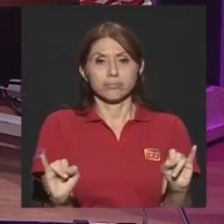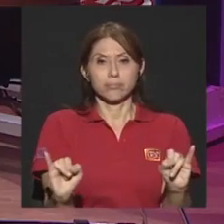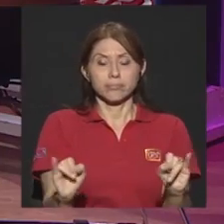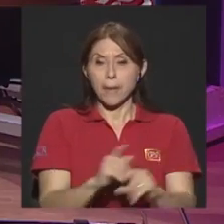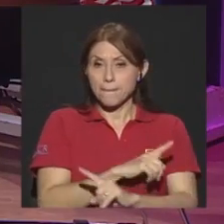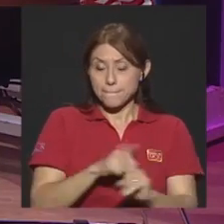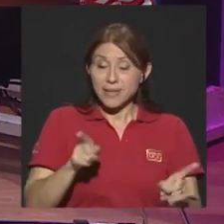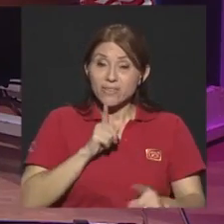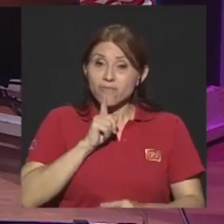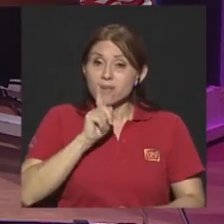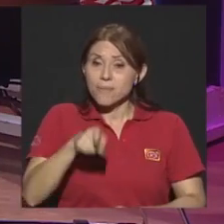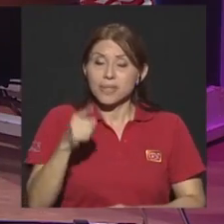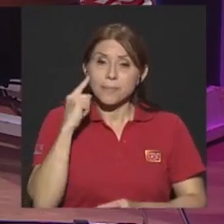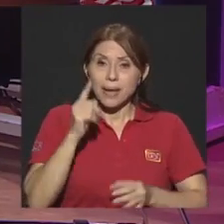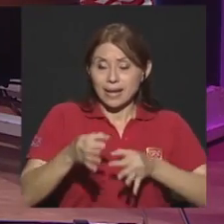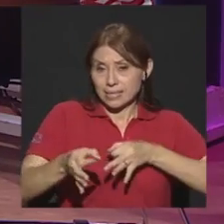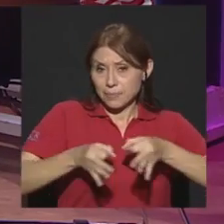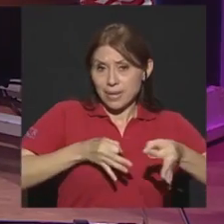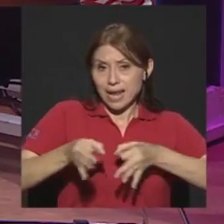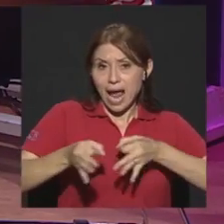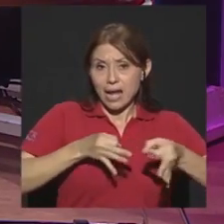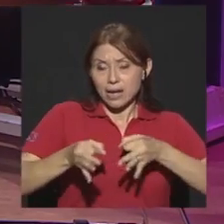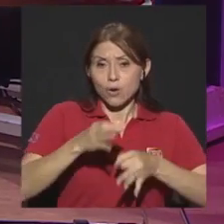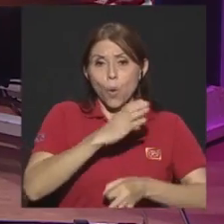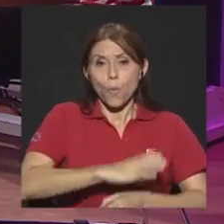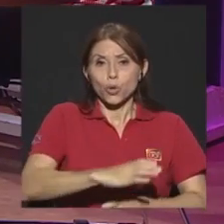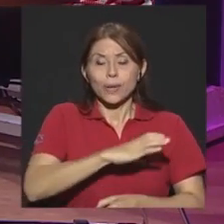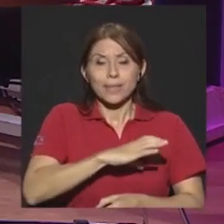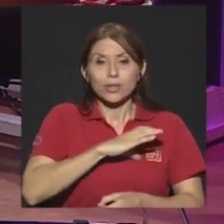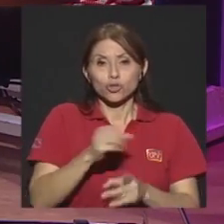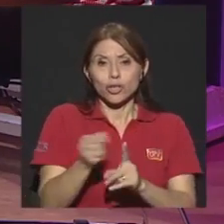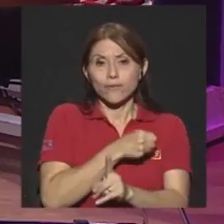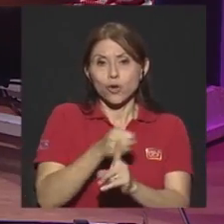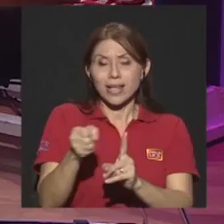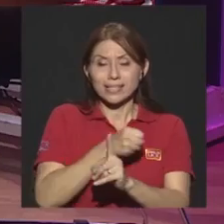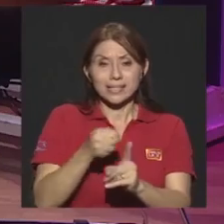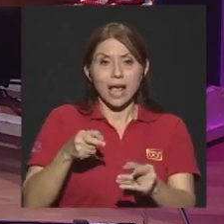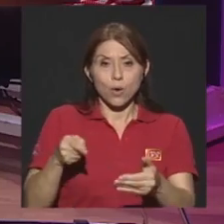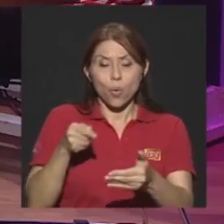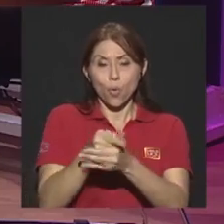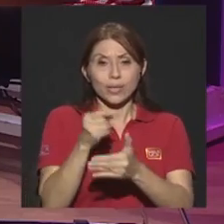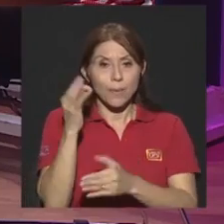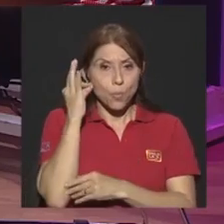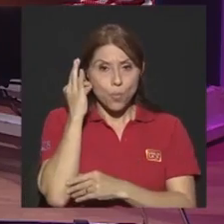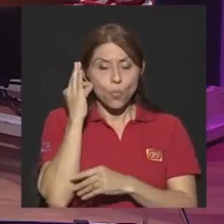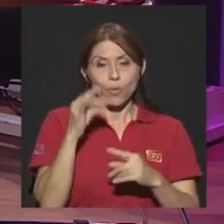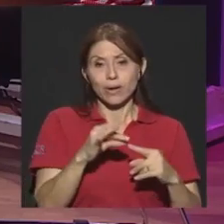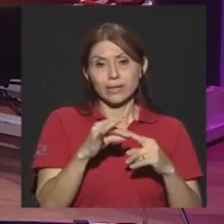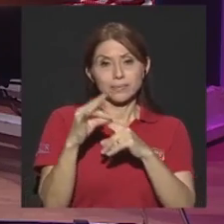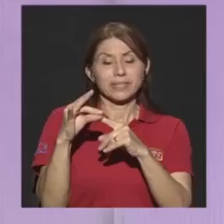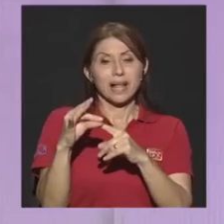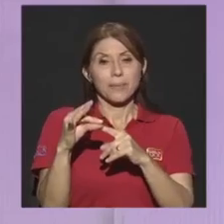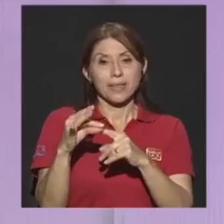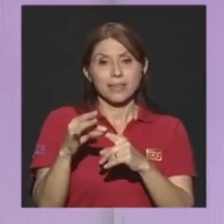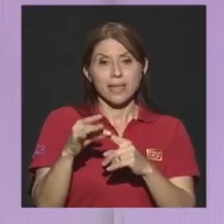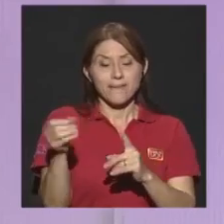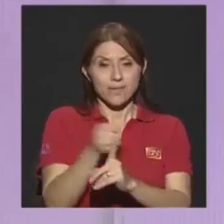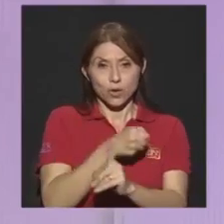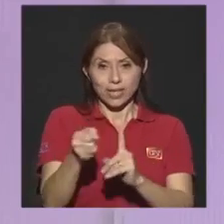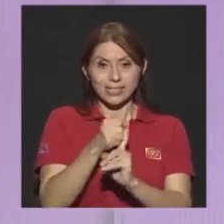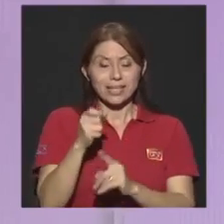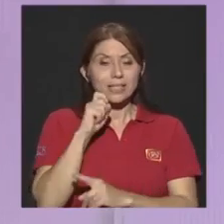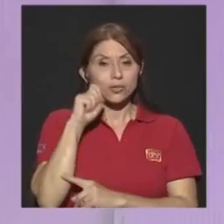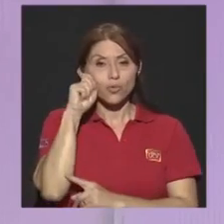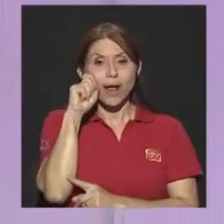explicar los comportamientos de violencia contra las mujeres y en particular la violencia sexual,